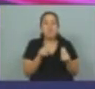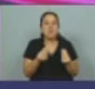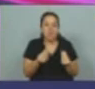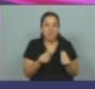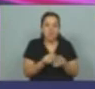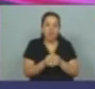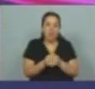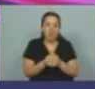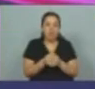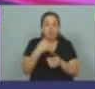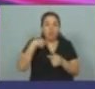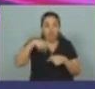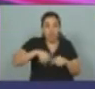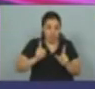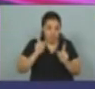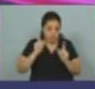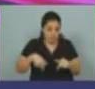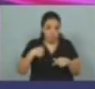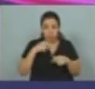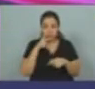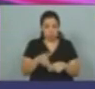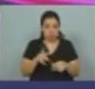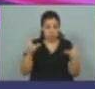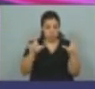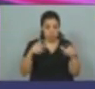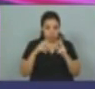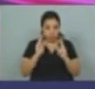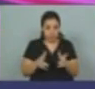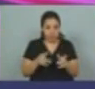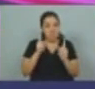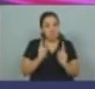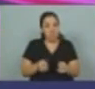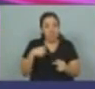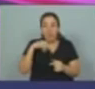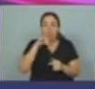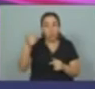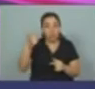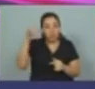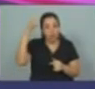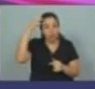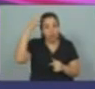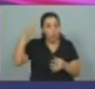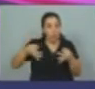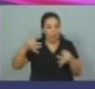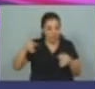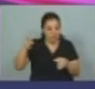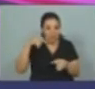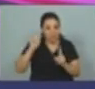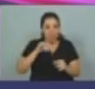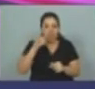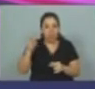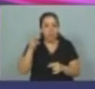no solo lo digo acá, sino que acabo de decirlo y de denunciarlo ante la